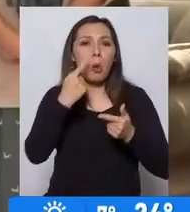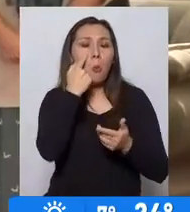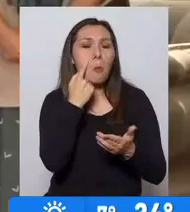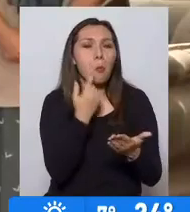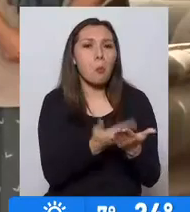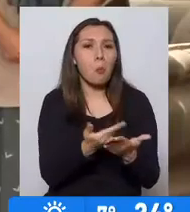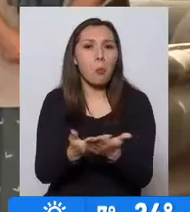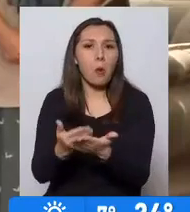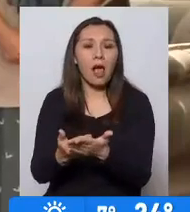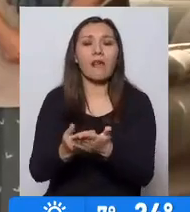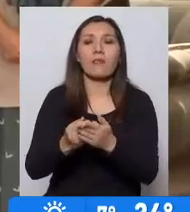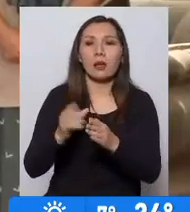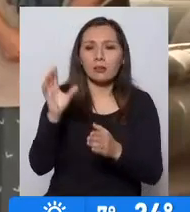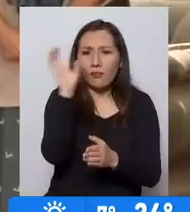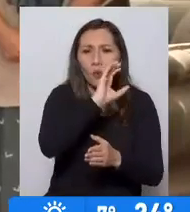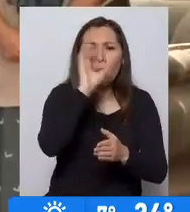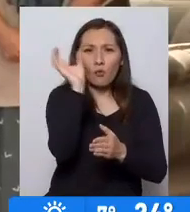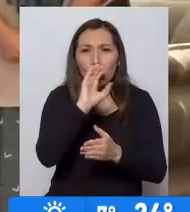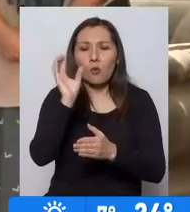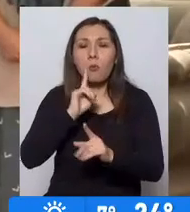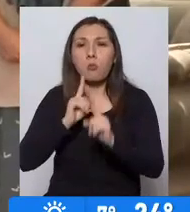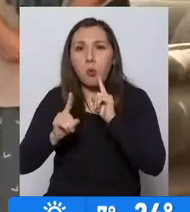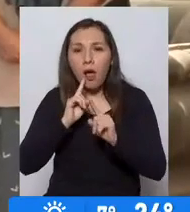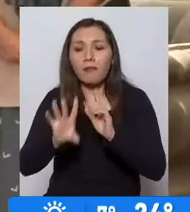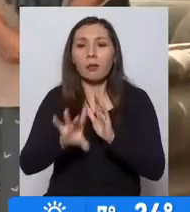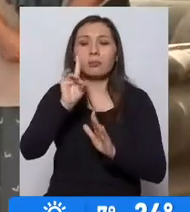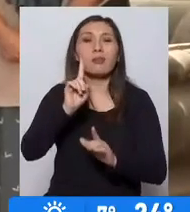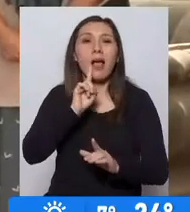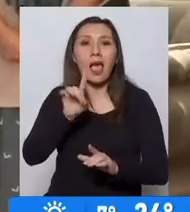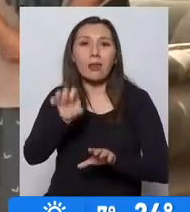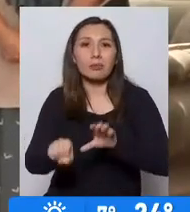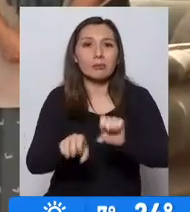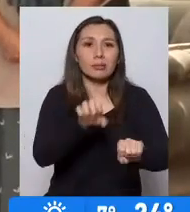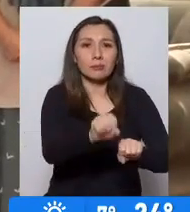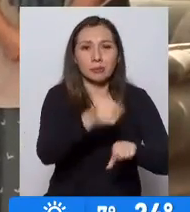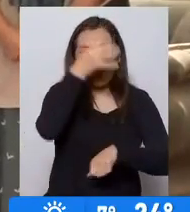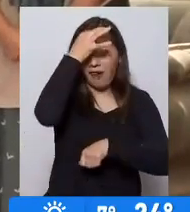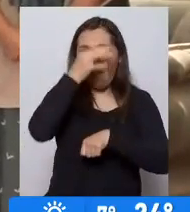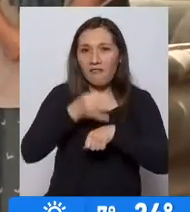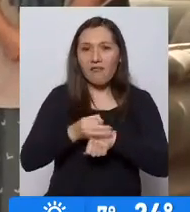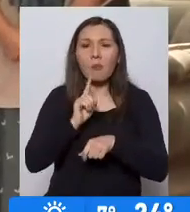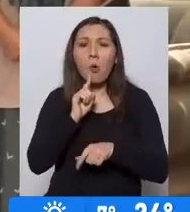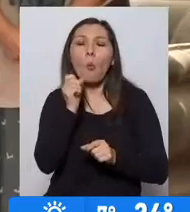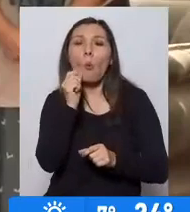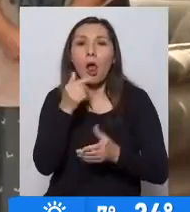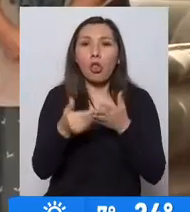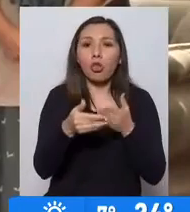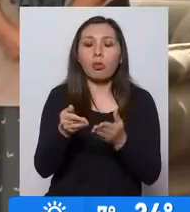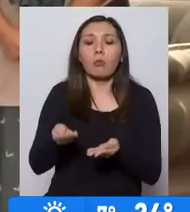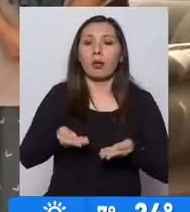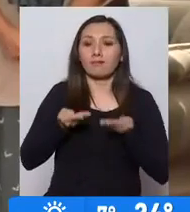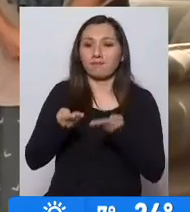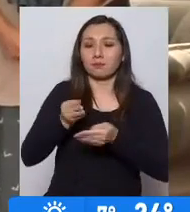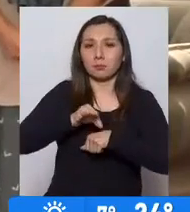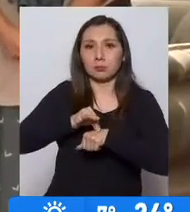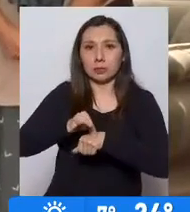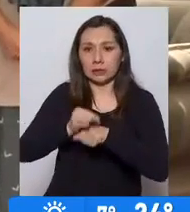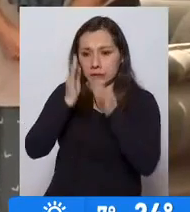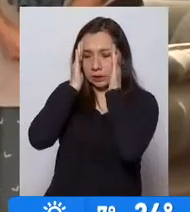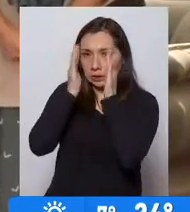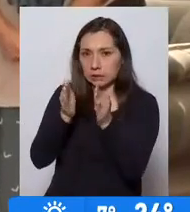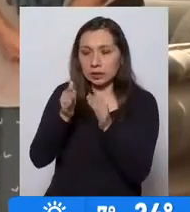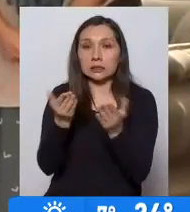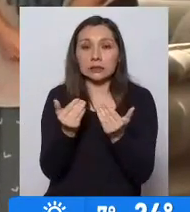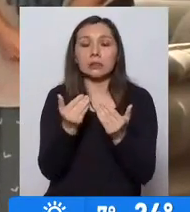testear, testear y testear para poder identificar a los enfermos y darles la atención médica que requerían